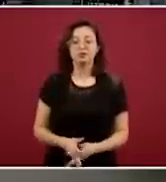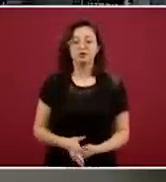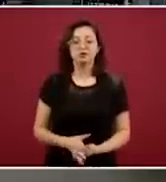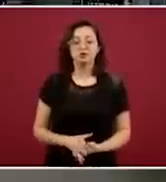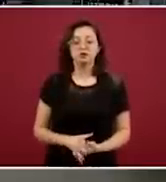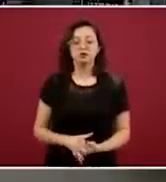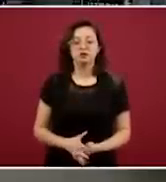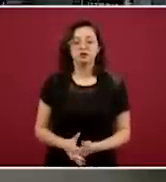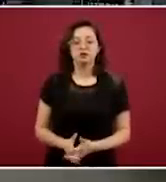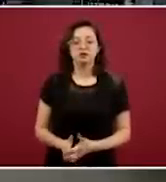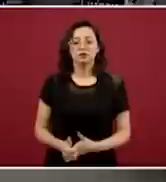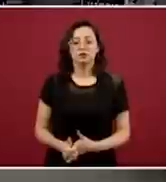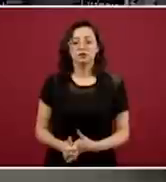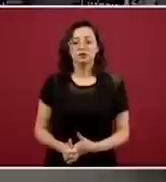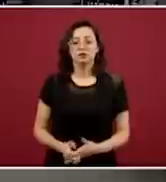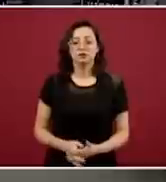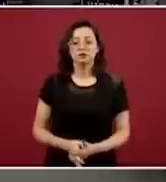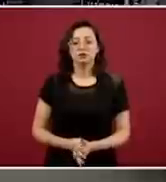sí.